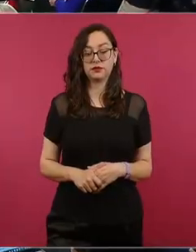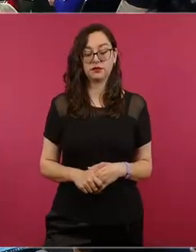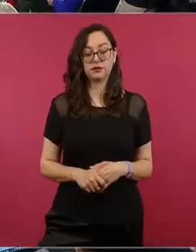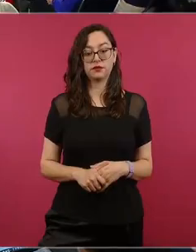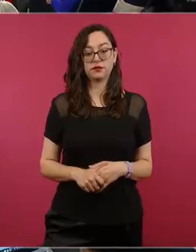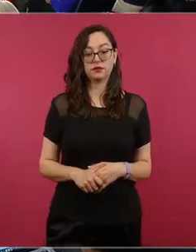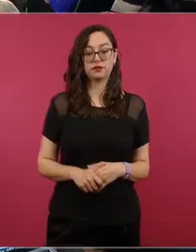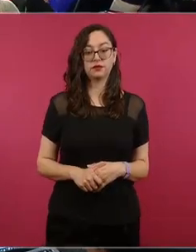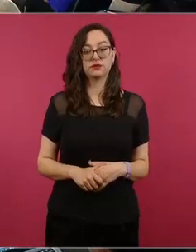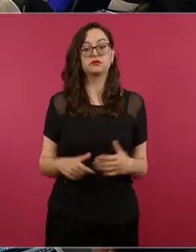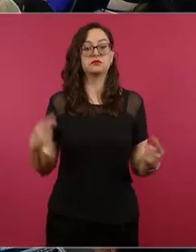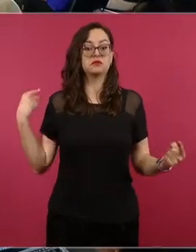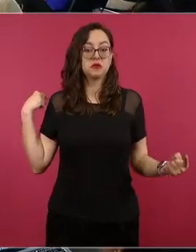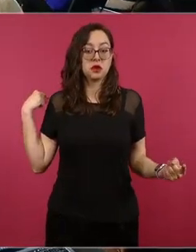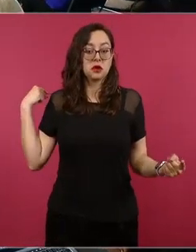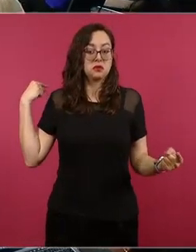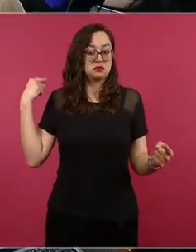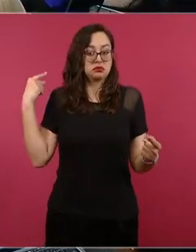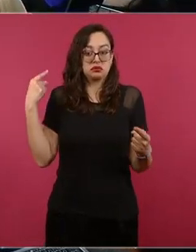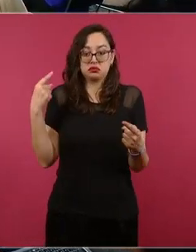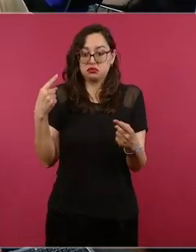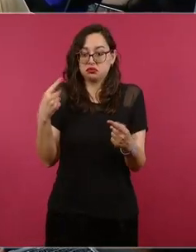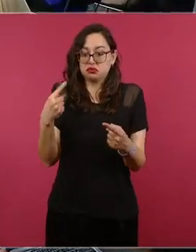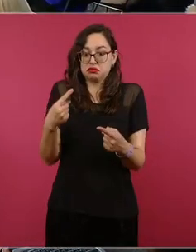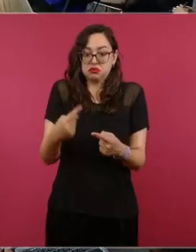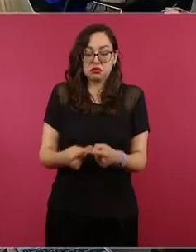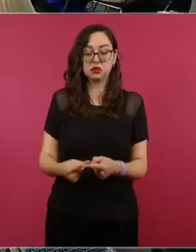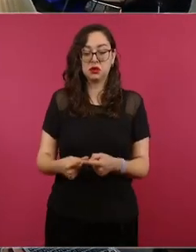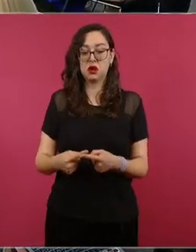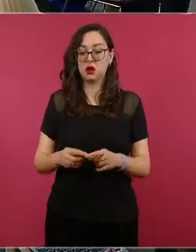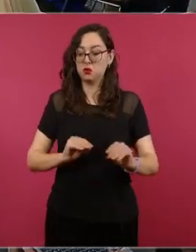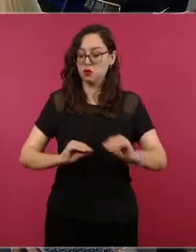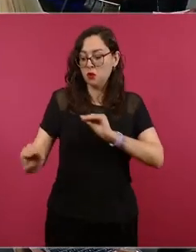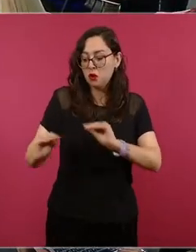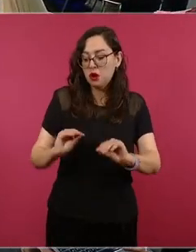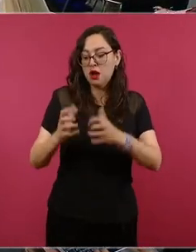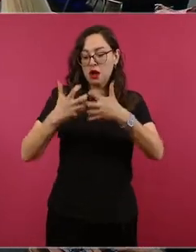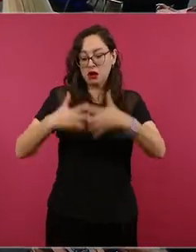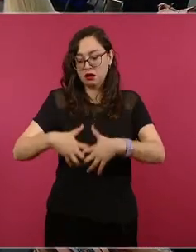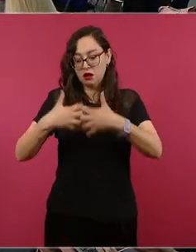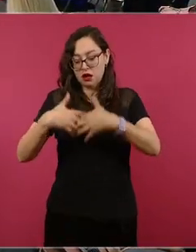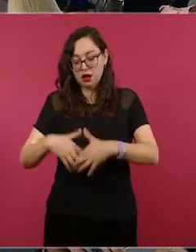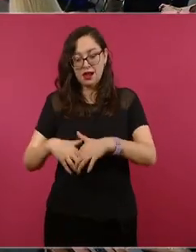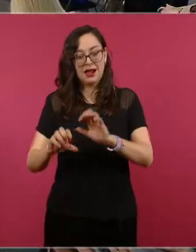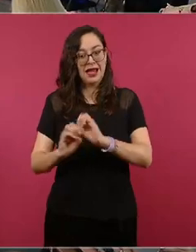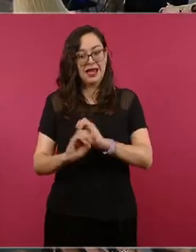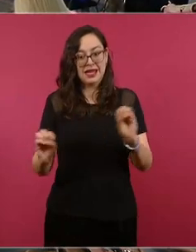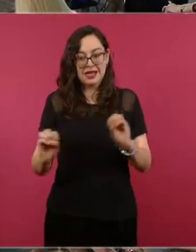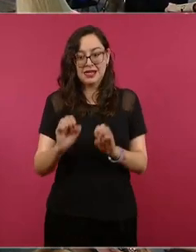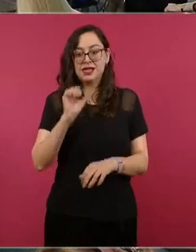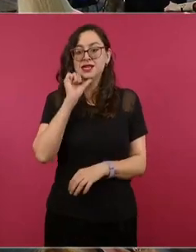Y desde entonces, pues ya no se hace ninguna refinería.